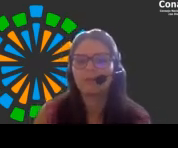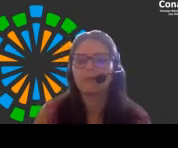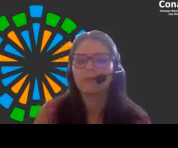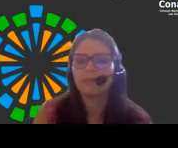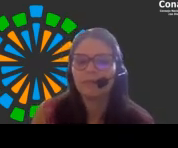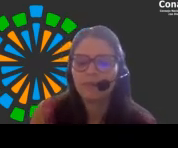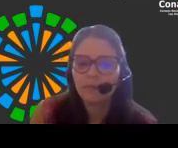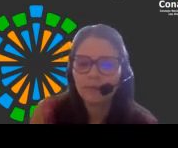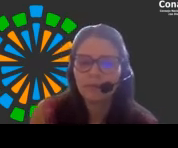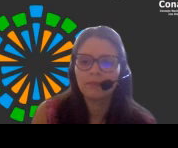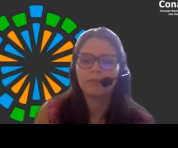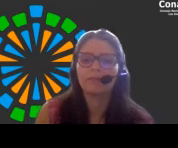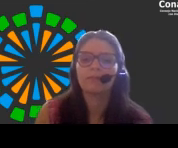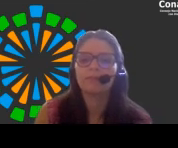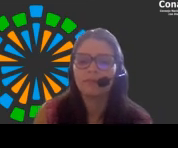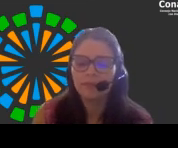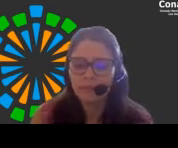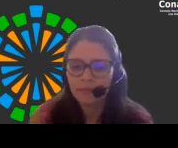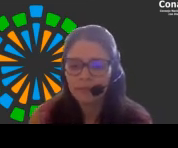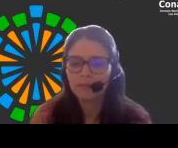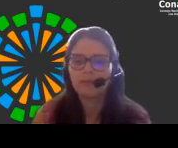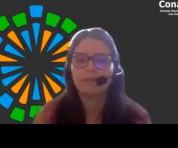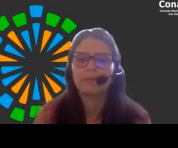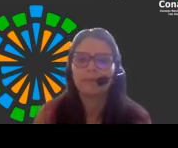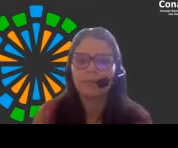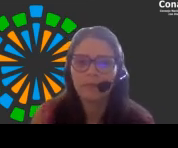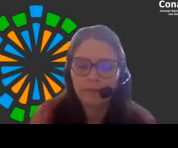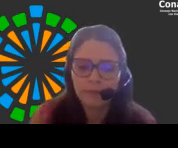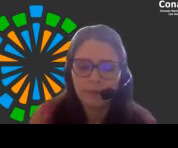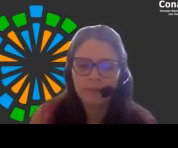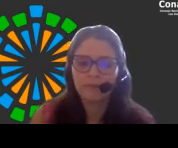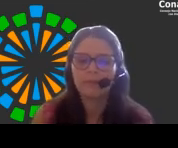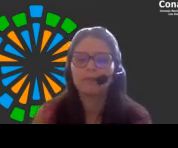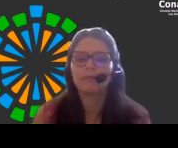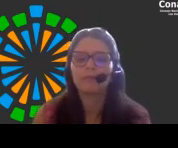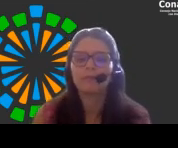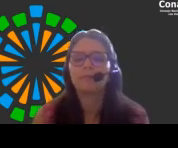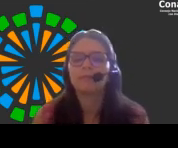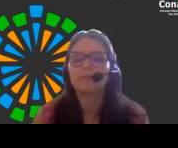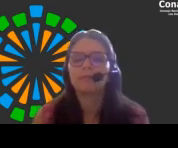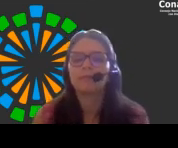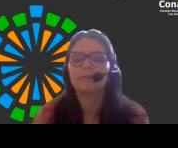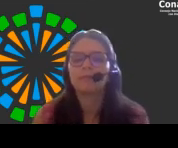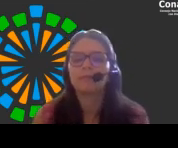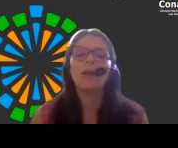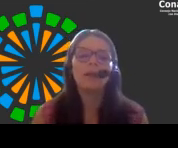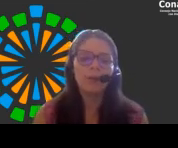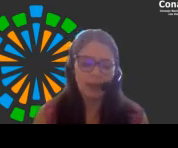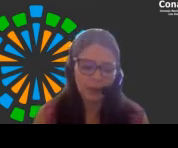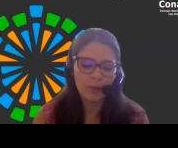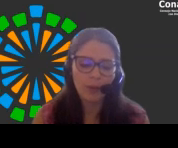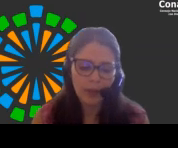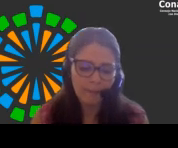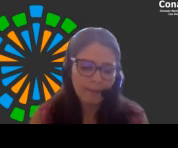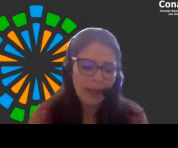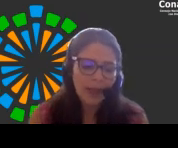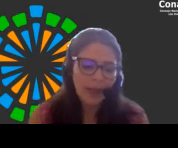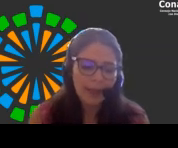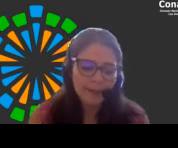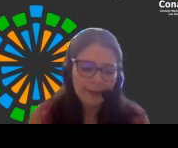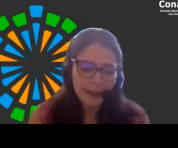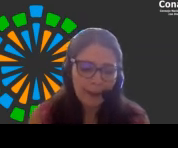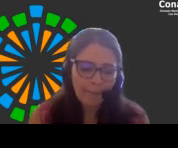es autista Entonces nos consulta si el conadis le puede otorgar algún tipo de certificación Ah okay